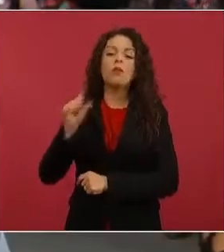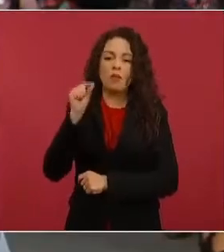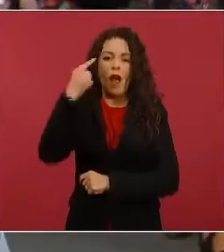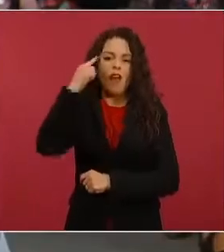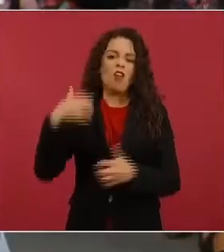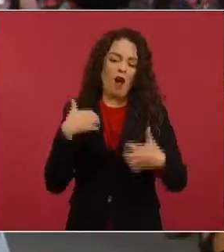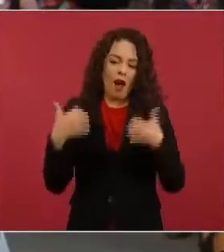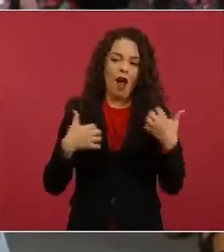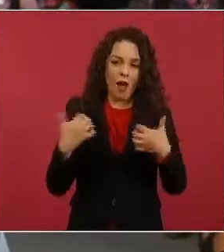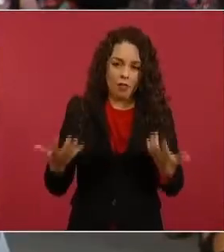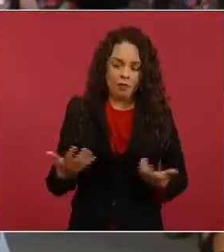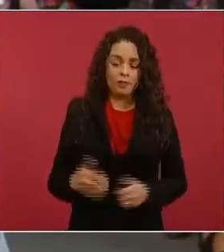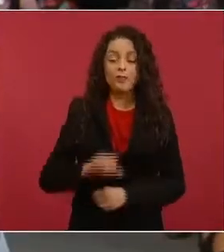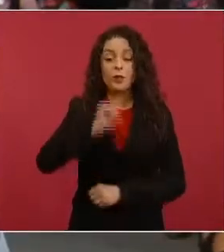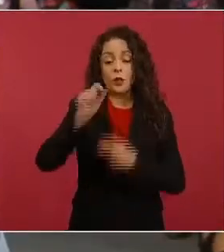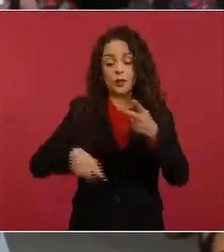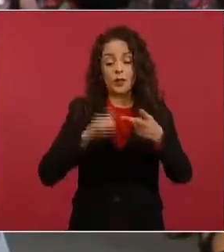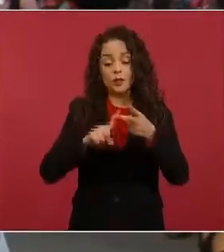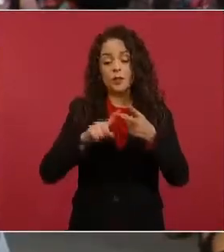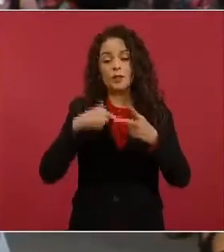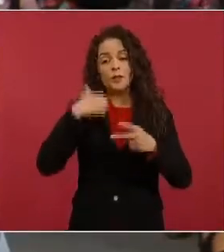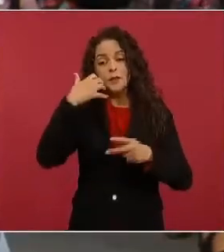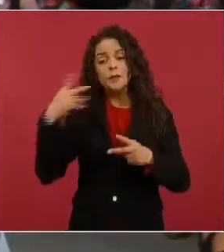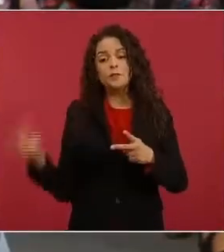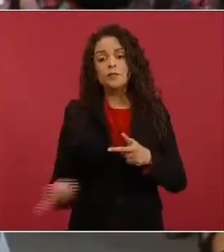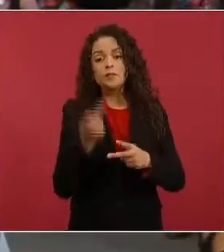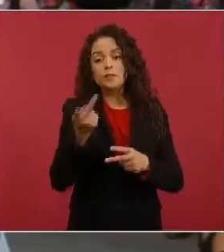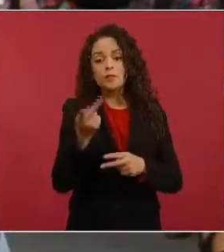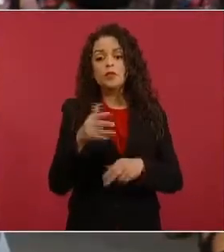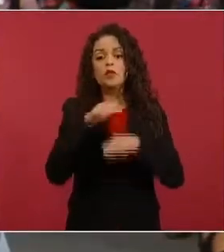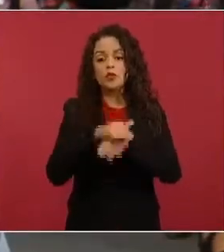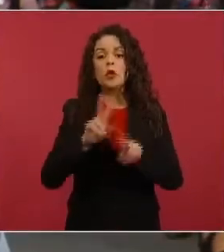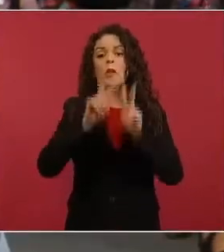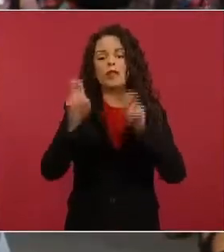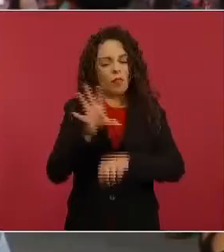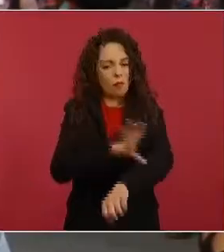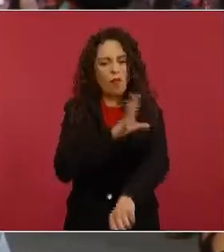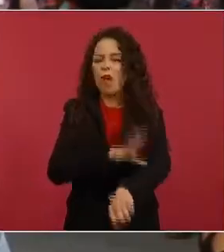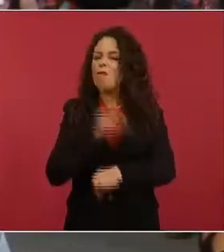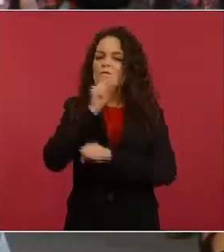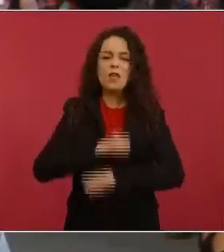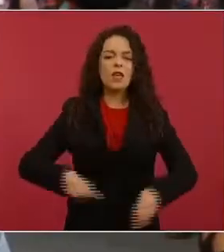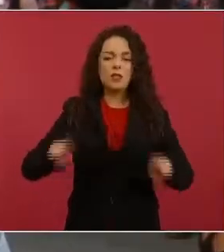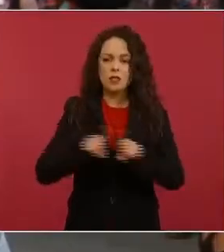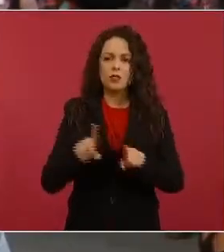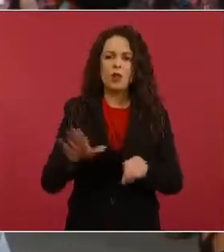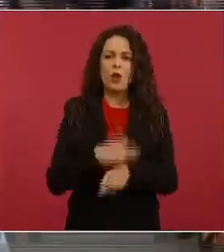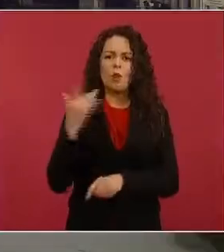la siguiente pregunta también tiene que ver con el tema energético, y es que en días